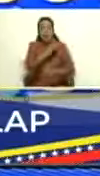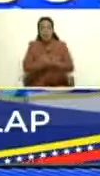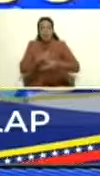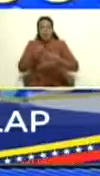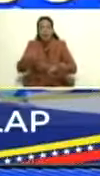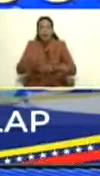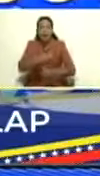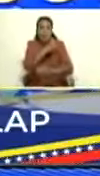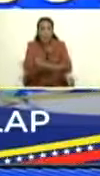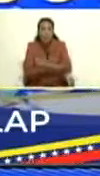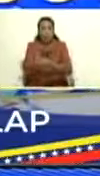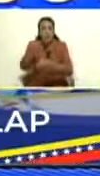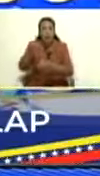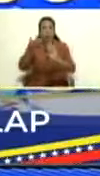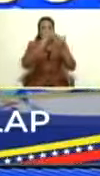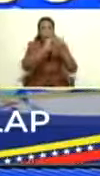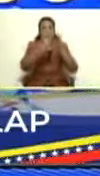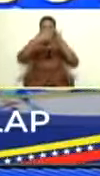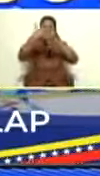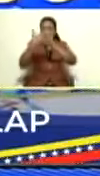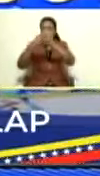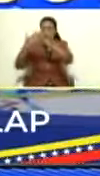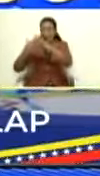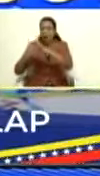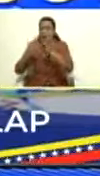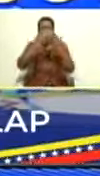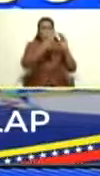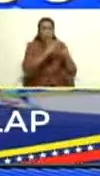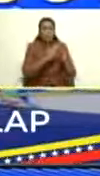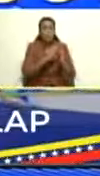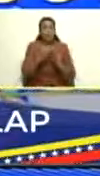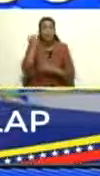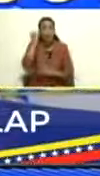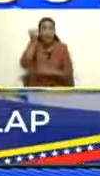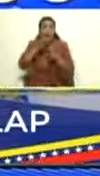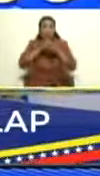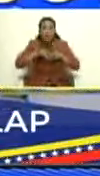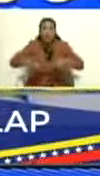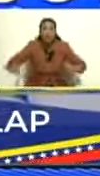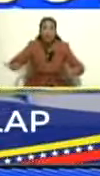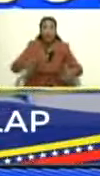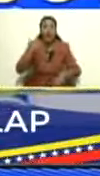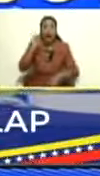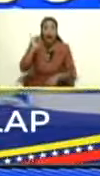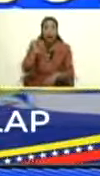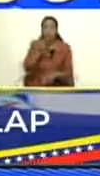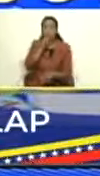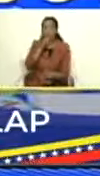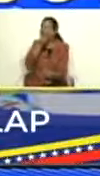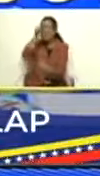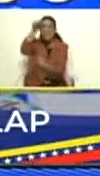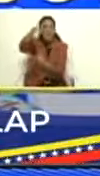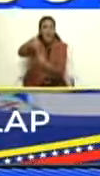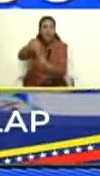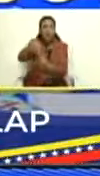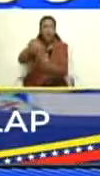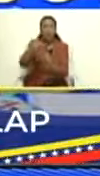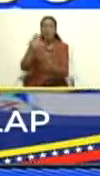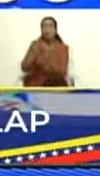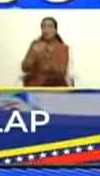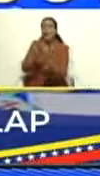el barrio, en la comunidad, con la idea de distribuir lo que teníamos de manera directa sin